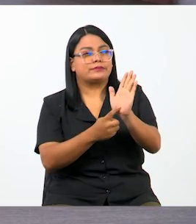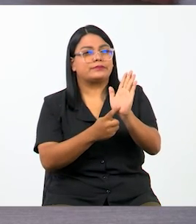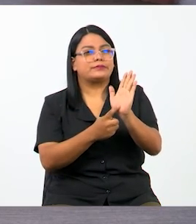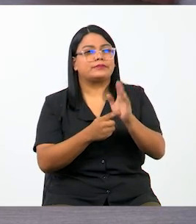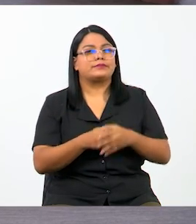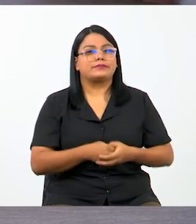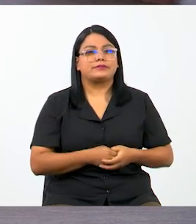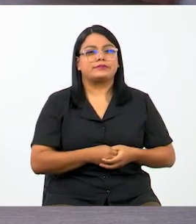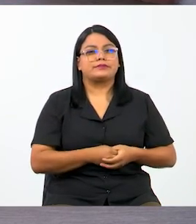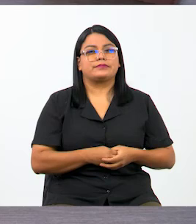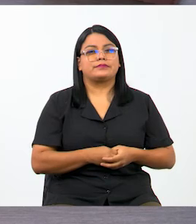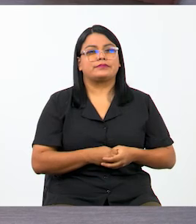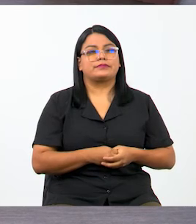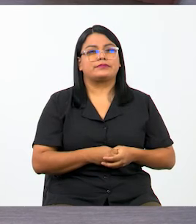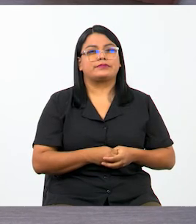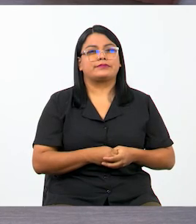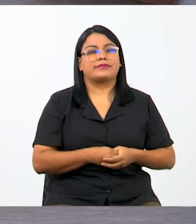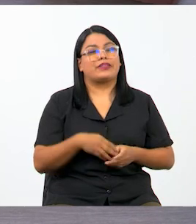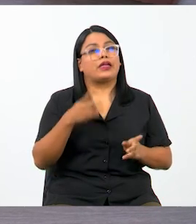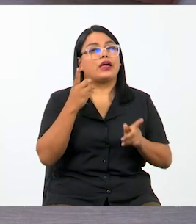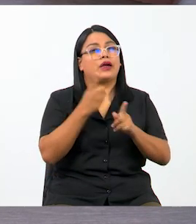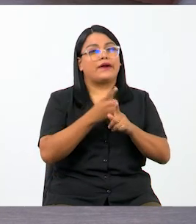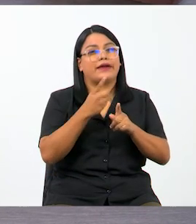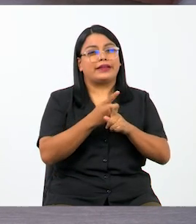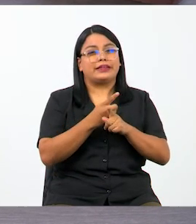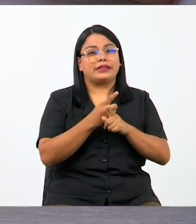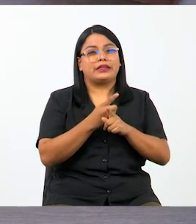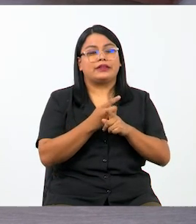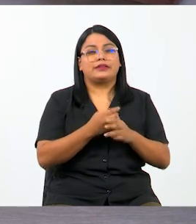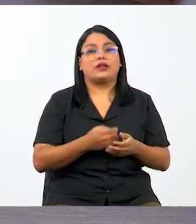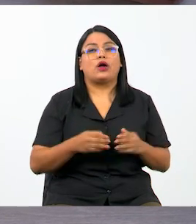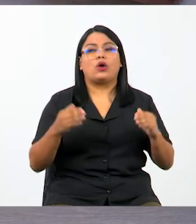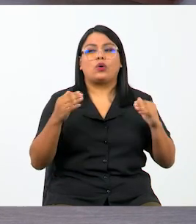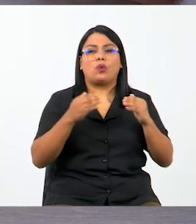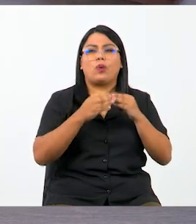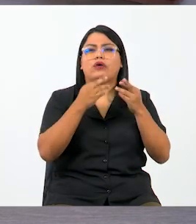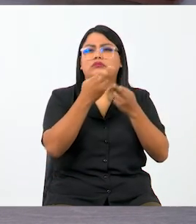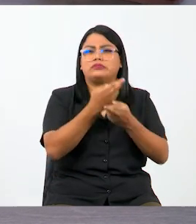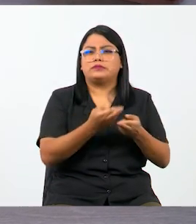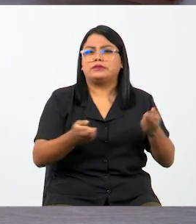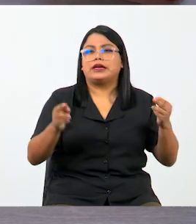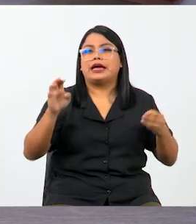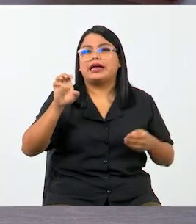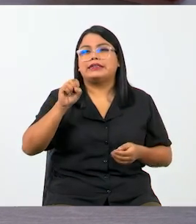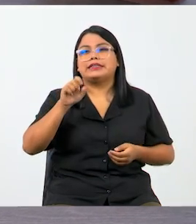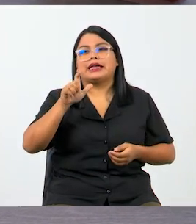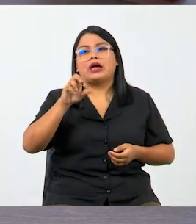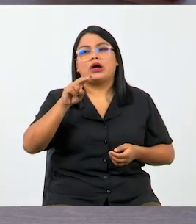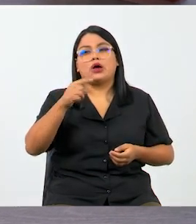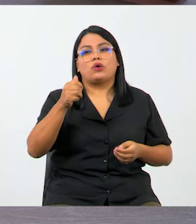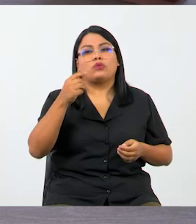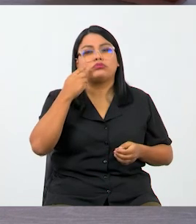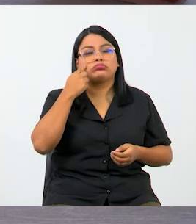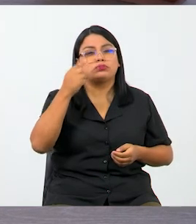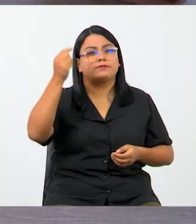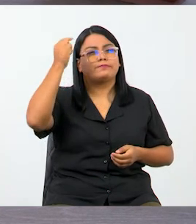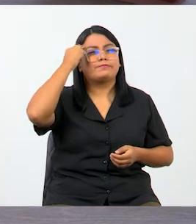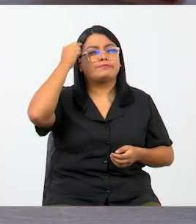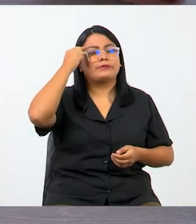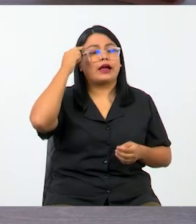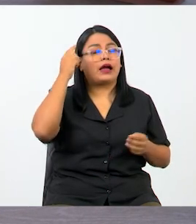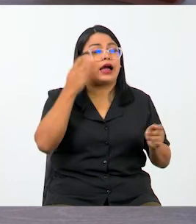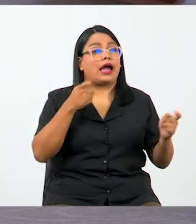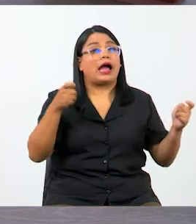Así es, Antonieta. De hecho, todos los recursos de Eslengua han sido pensados justamente para apoyar la